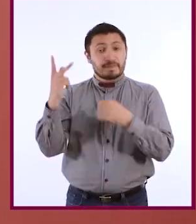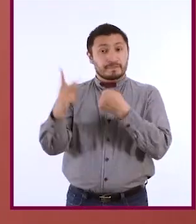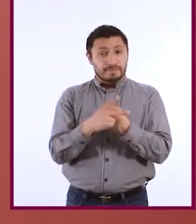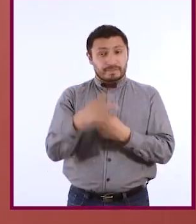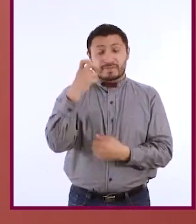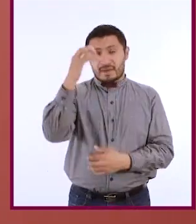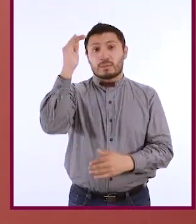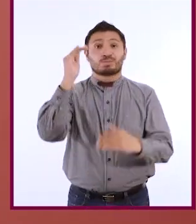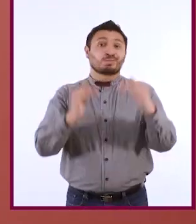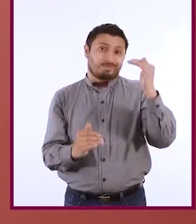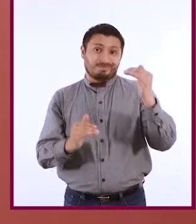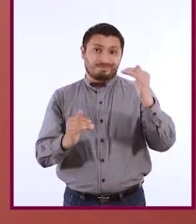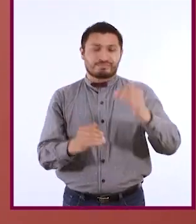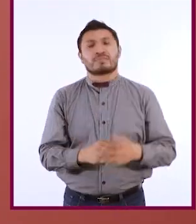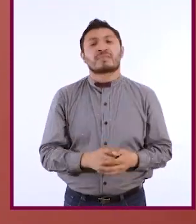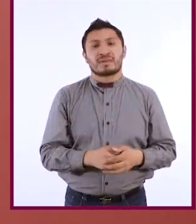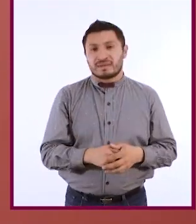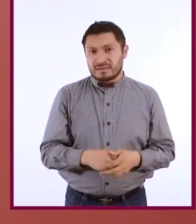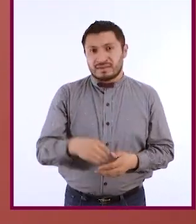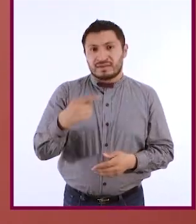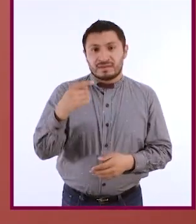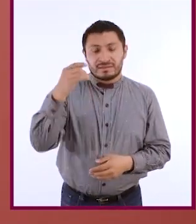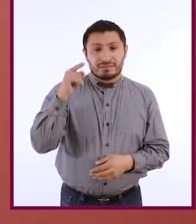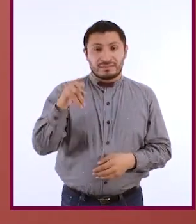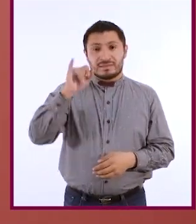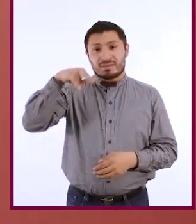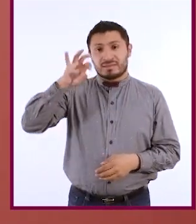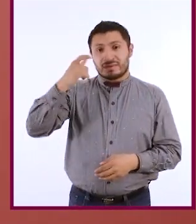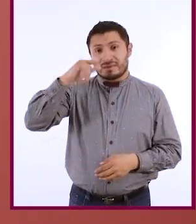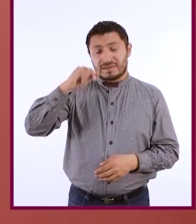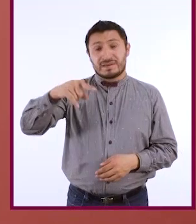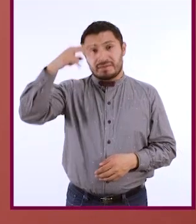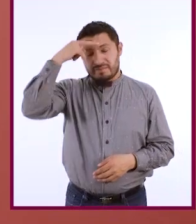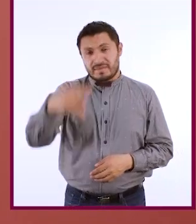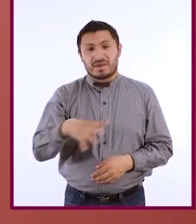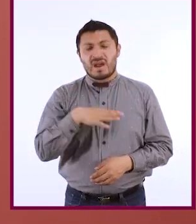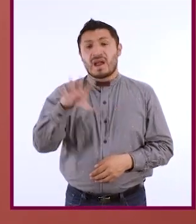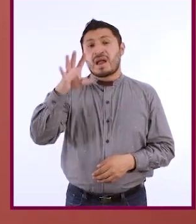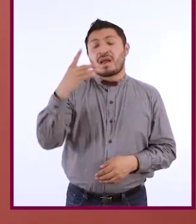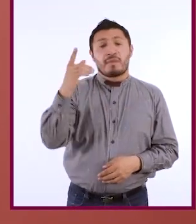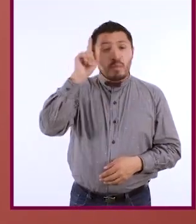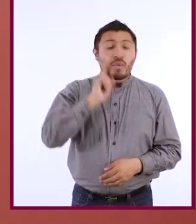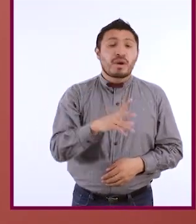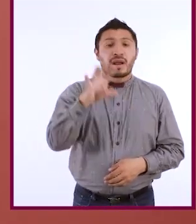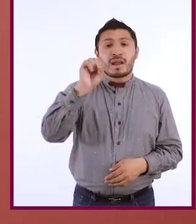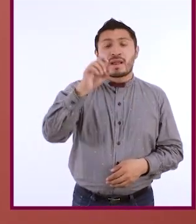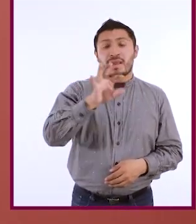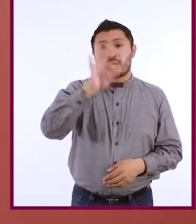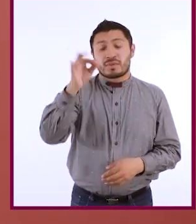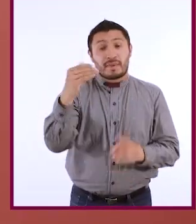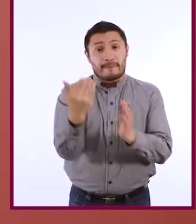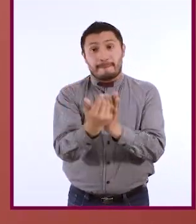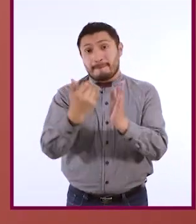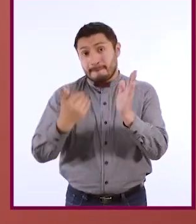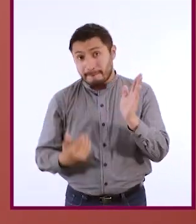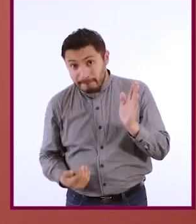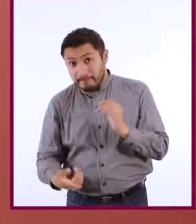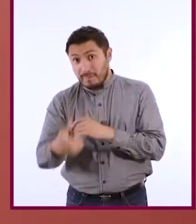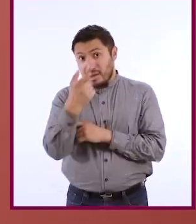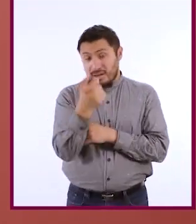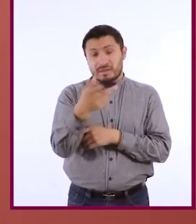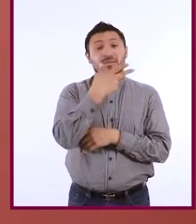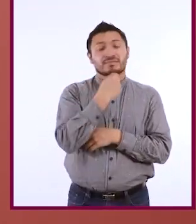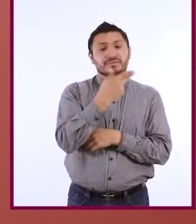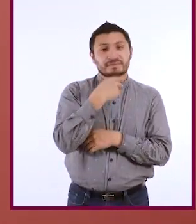Eso es desigualdad económica. Según el INEGI, en México las mujeres perciben 60% menos dinero que los hombres. Eso